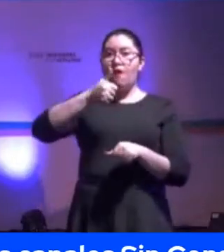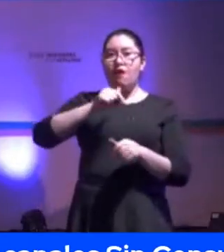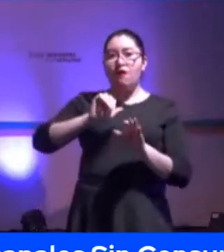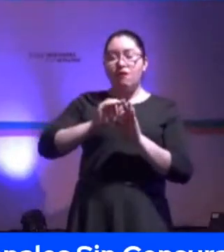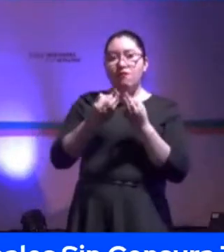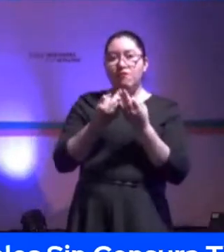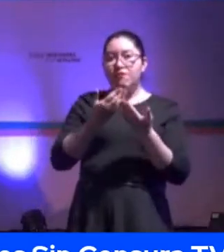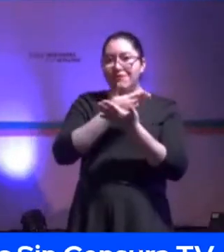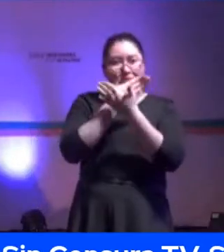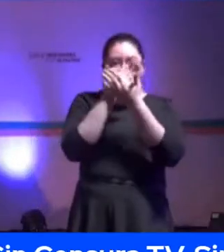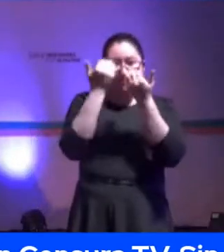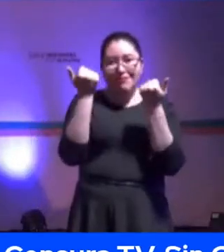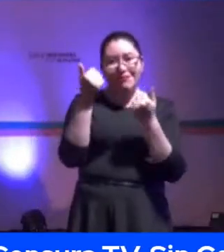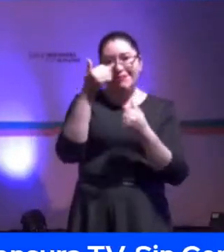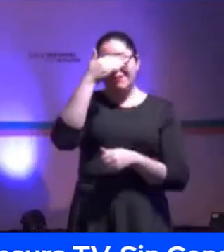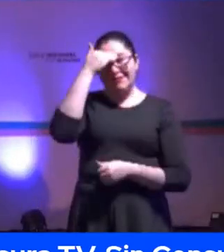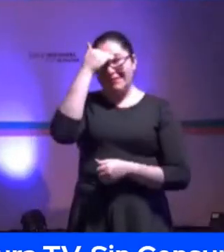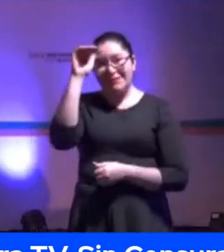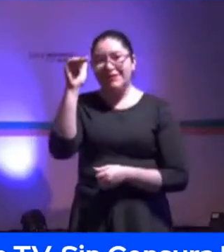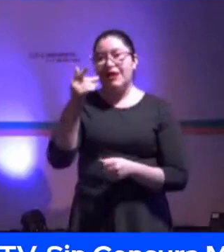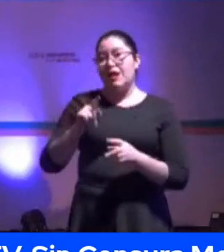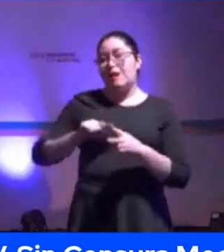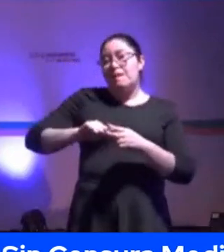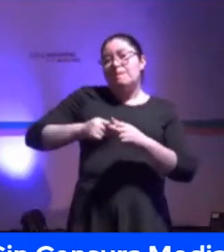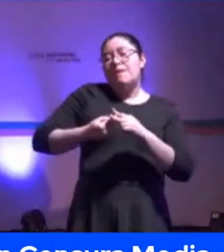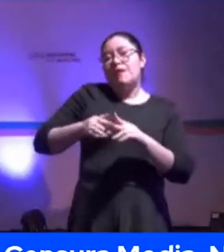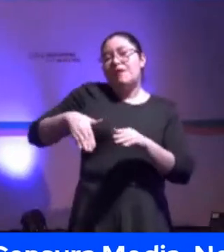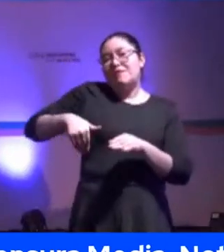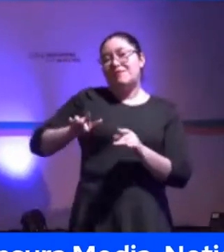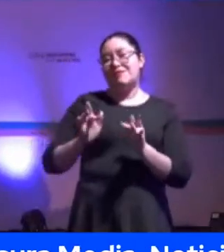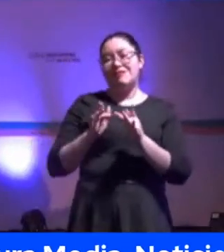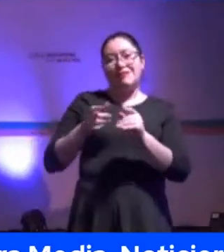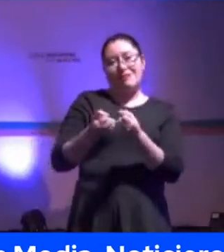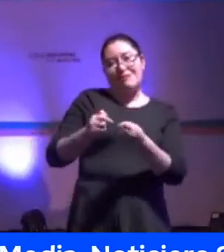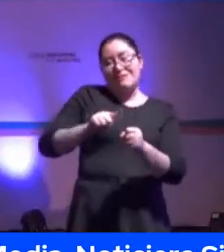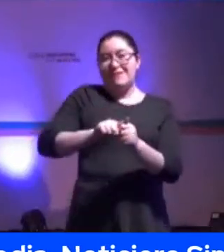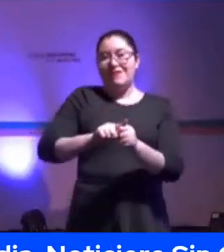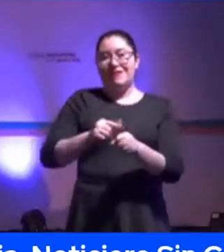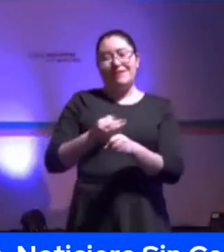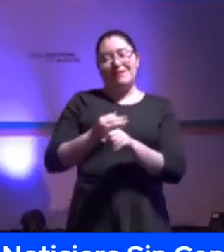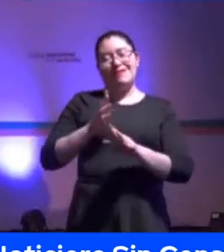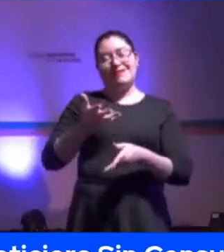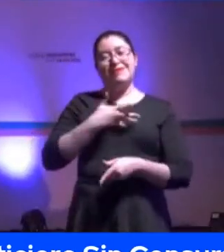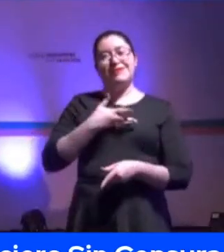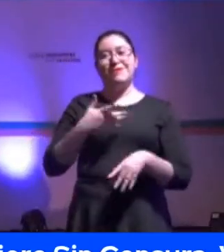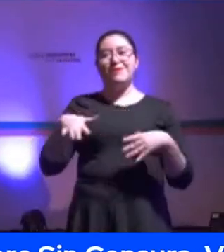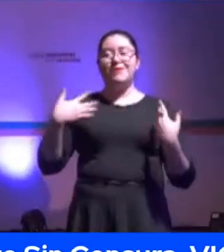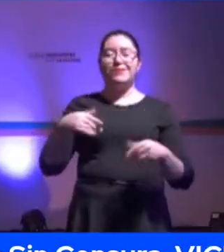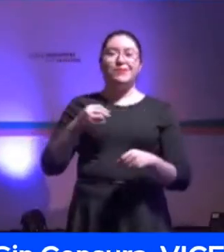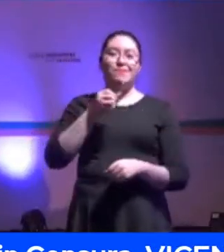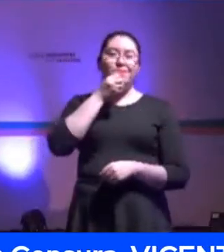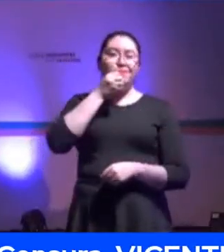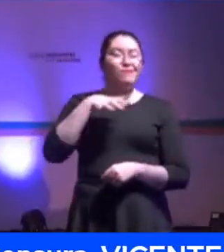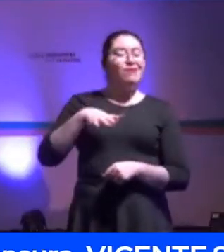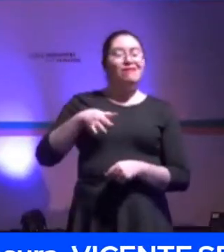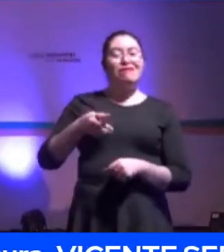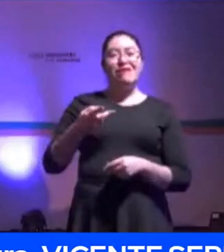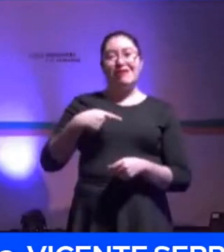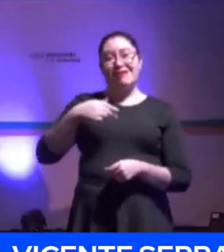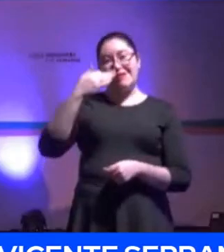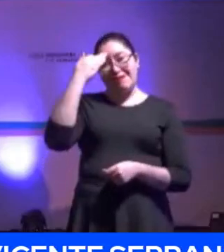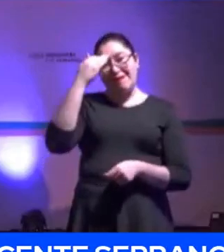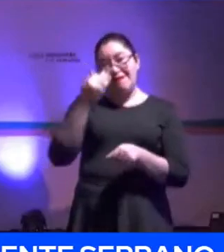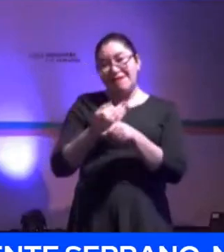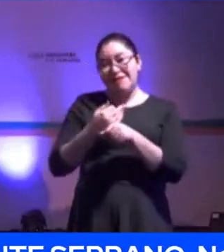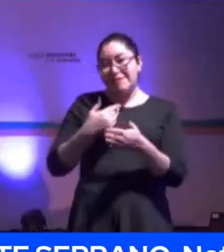apenas estaban naciendo los medios digitales como los que existen hoy. Así que, qué maravilla estar en estos tiempos, qué maravilla abrir